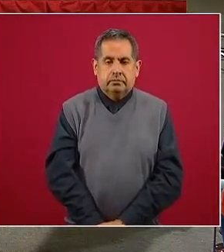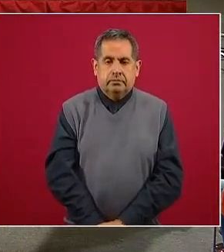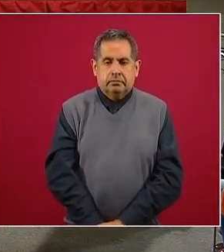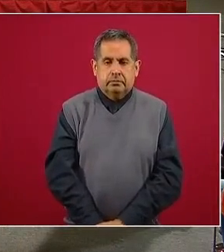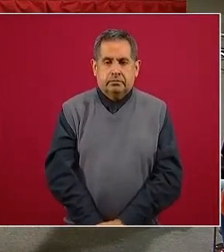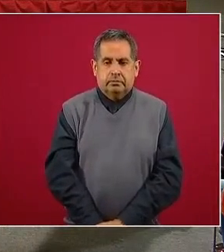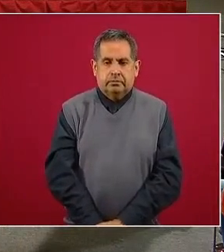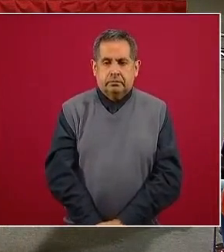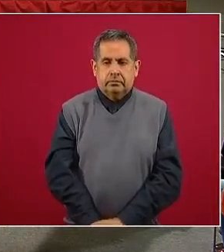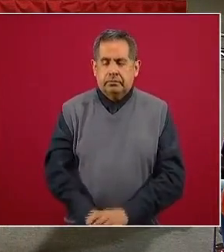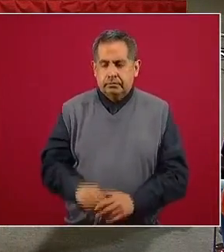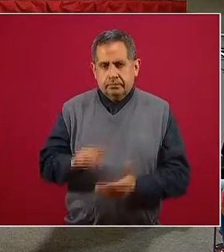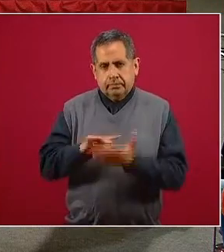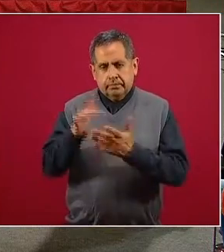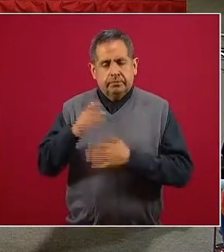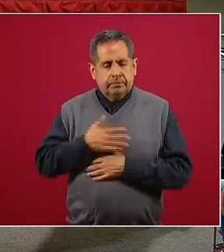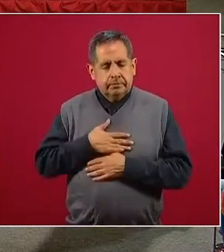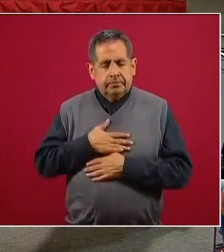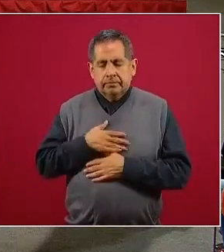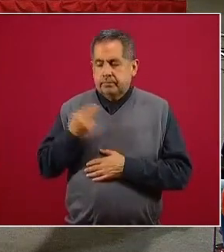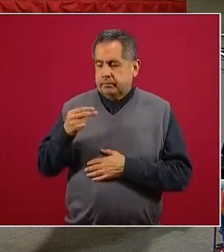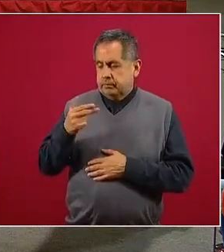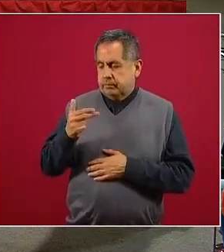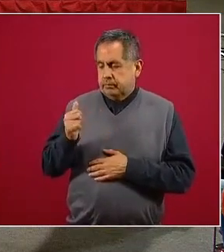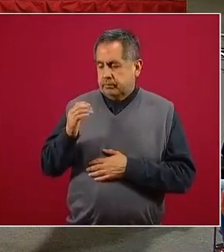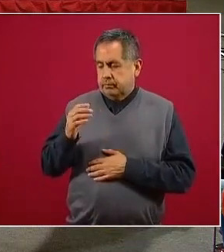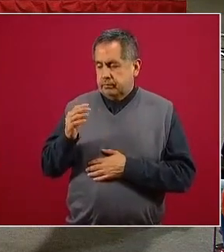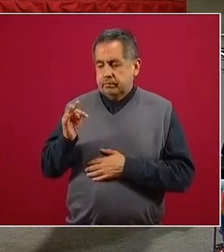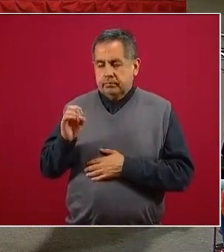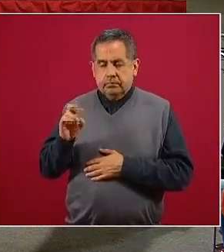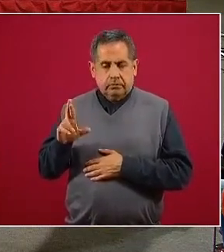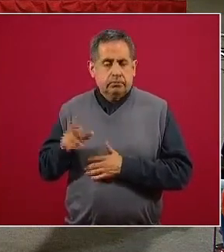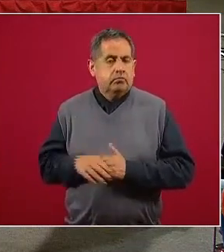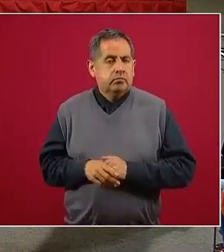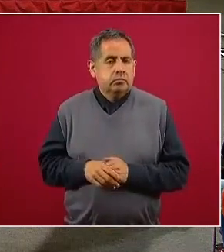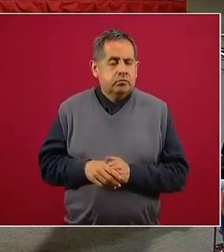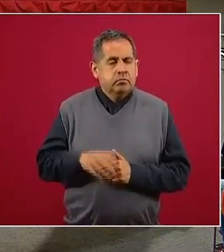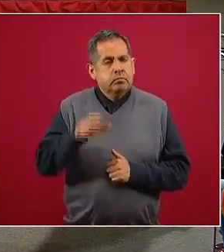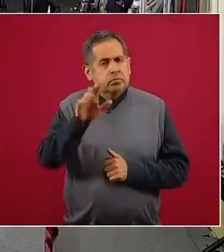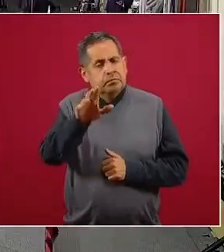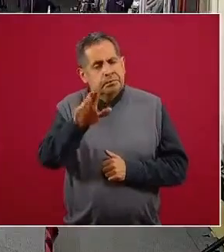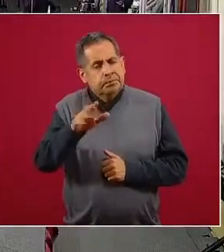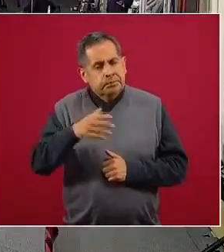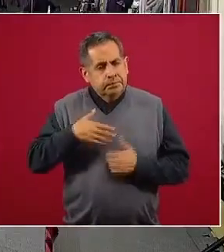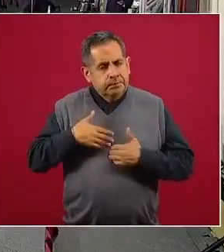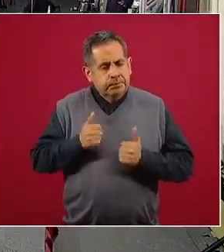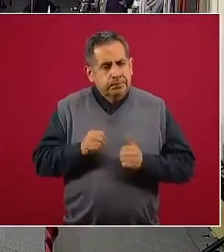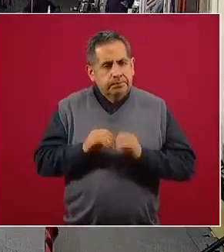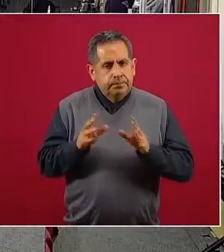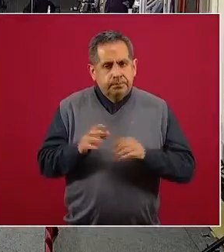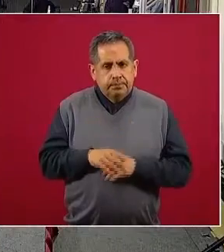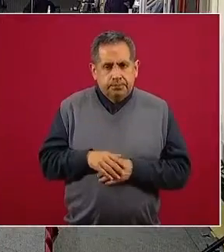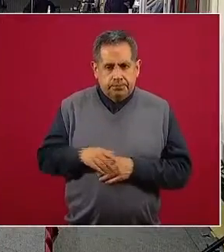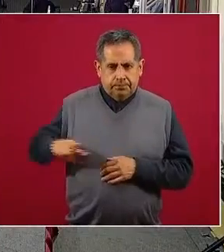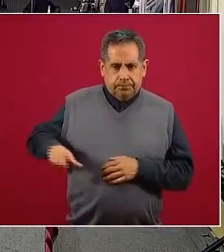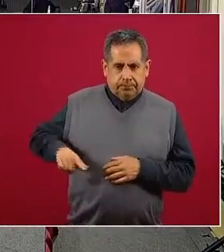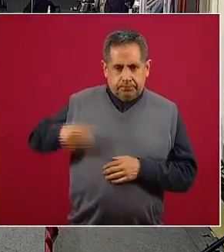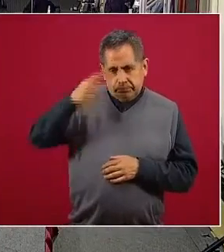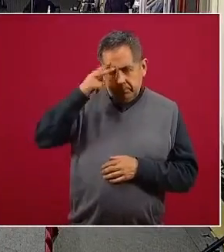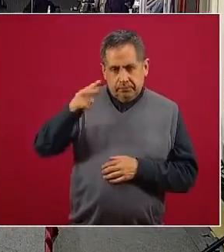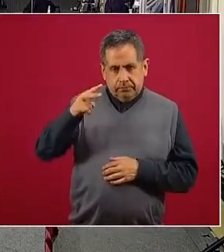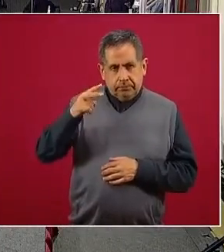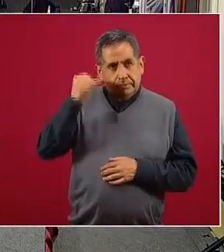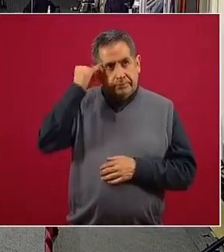Sí, subsecretario. Héctor García, de Diario Basta y Grupo Cantón. Entonces, quiero entender que el cambio de parecer del gobierno